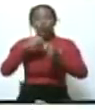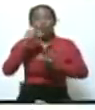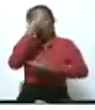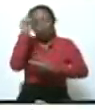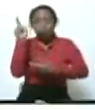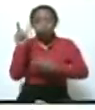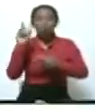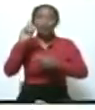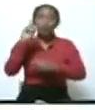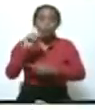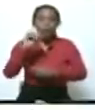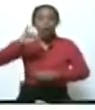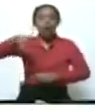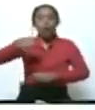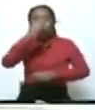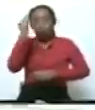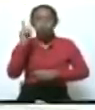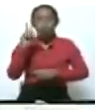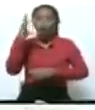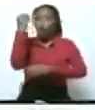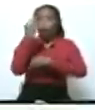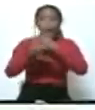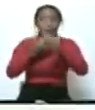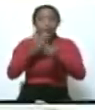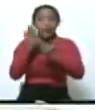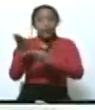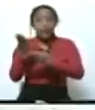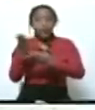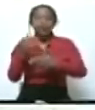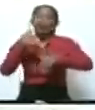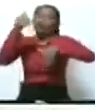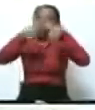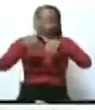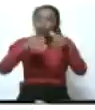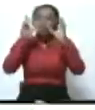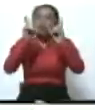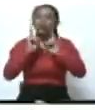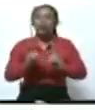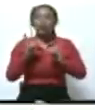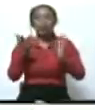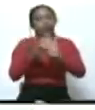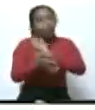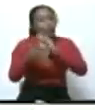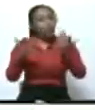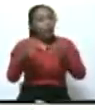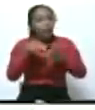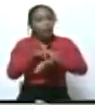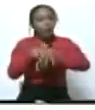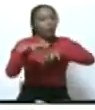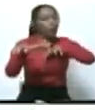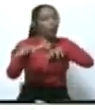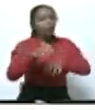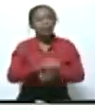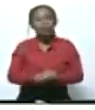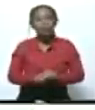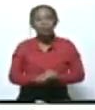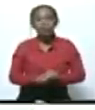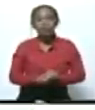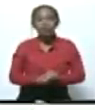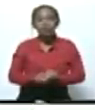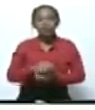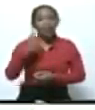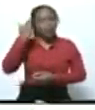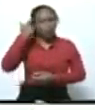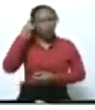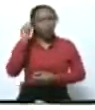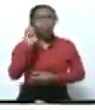De no lograrse esto, se va a la votación. Se decide por votación de la mayoría. Recuerden que son